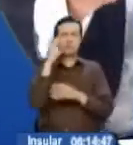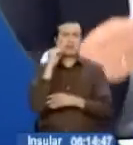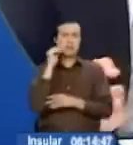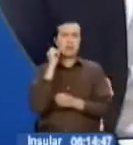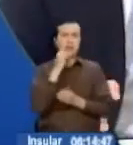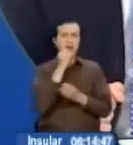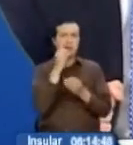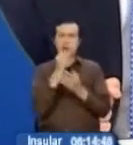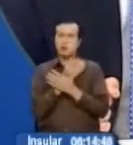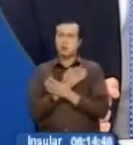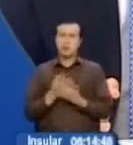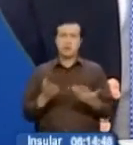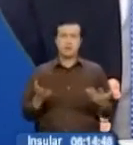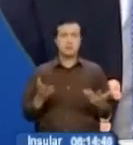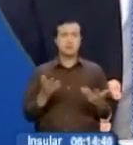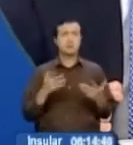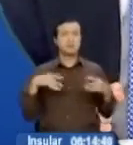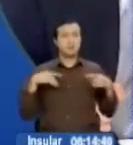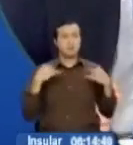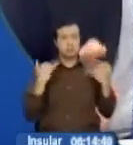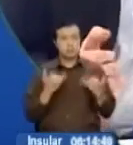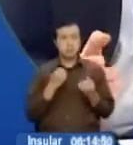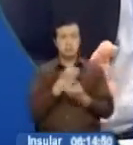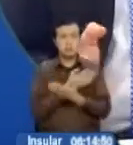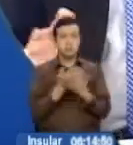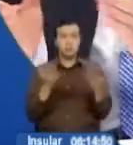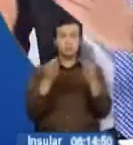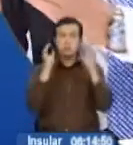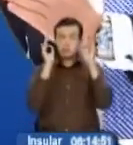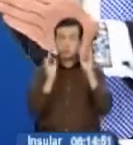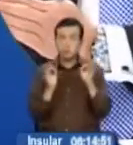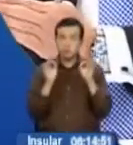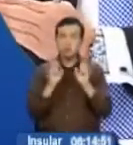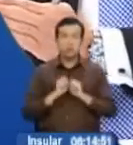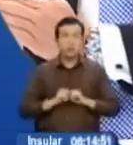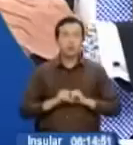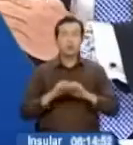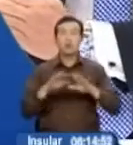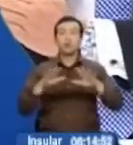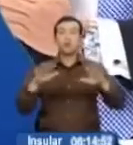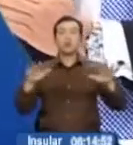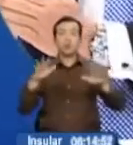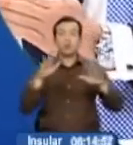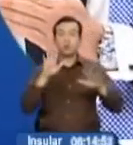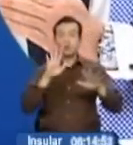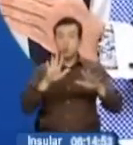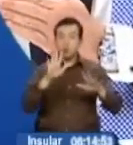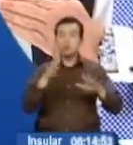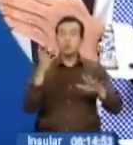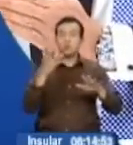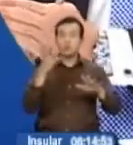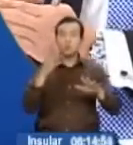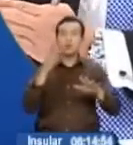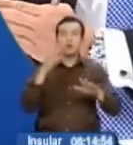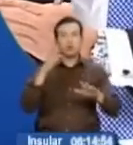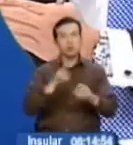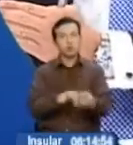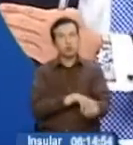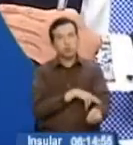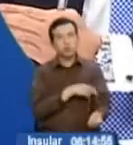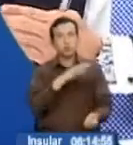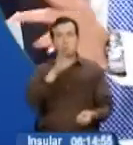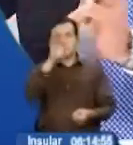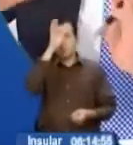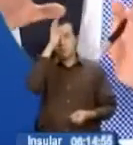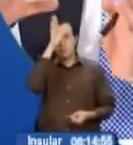que nos estás compartiendo el día de hoy a efecto de tener una incidencia en esa construcción de hábitos y de